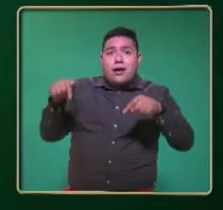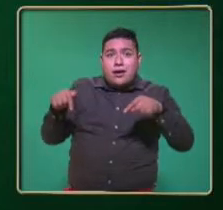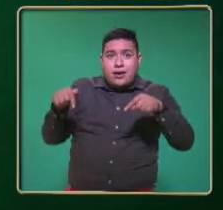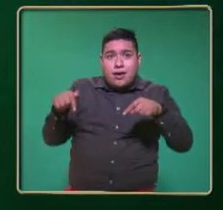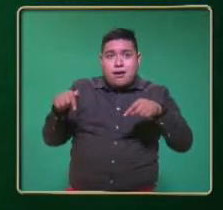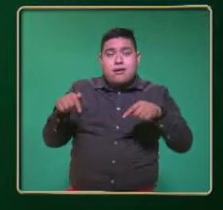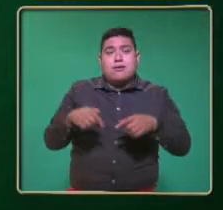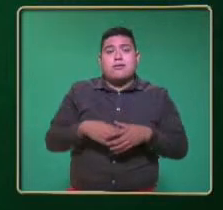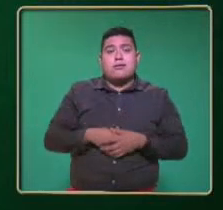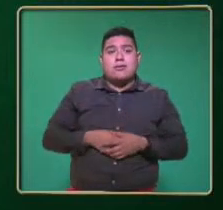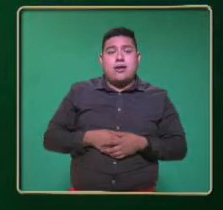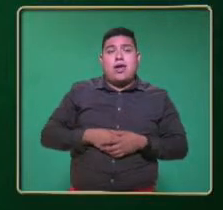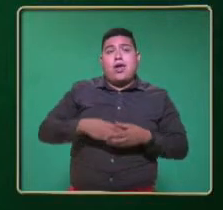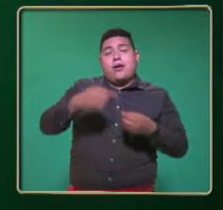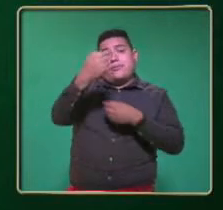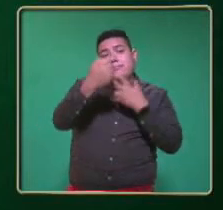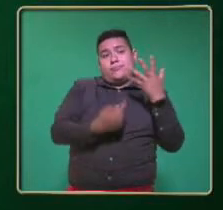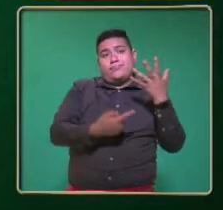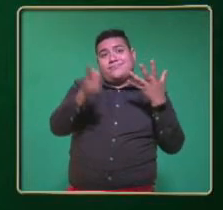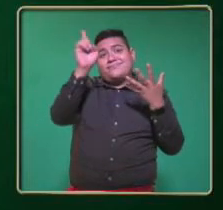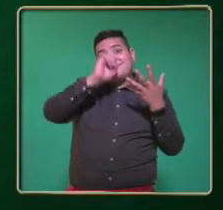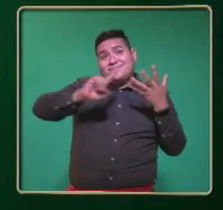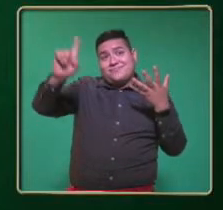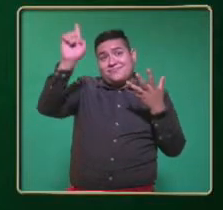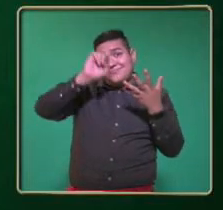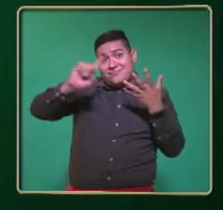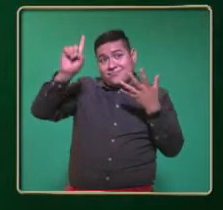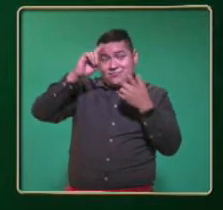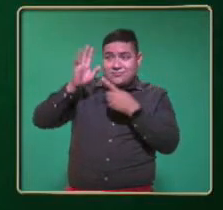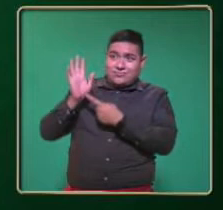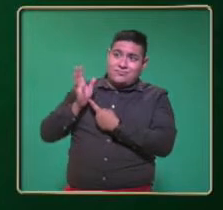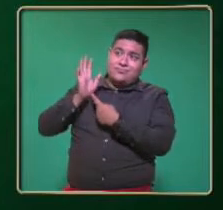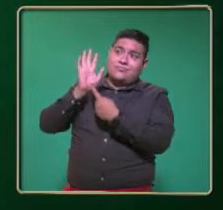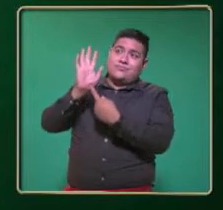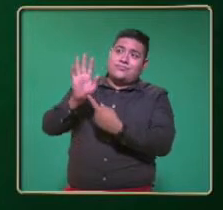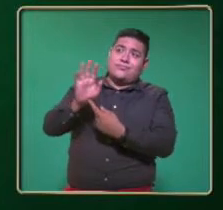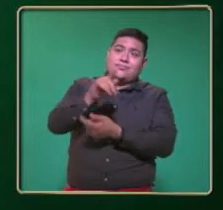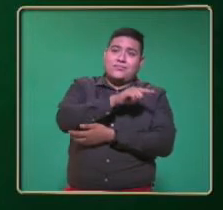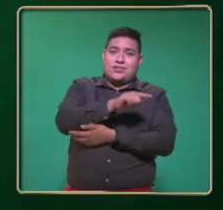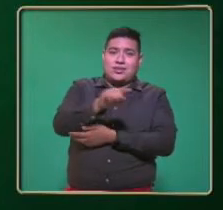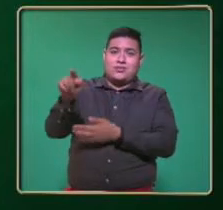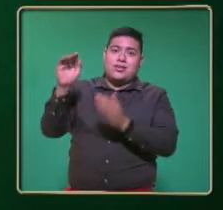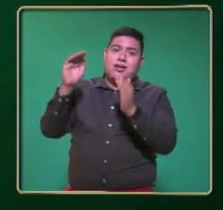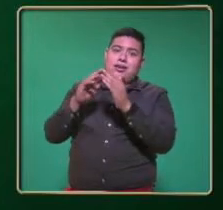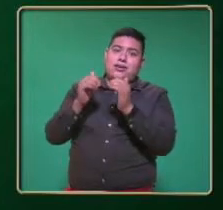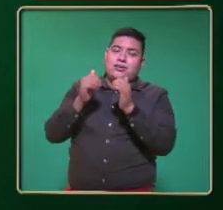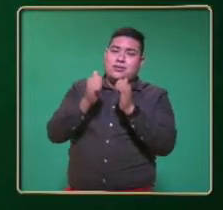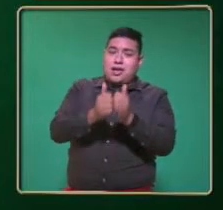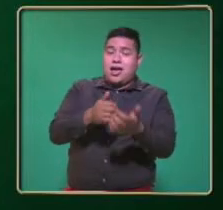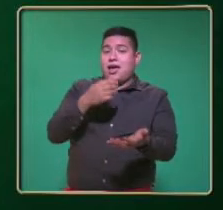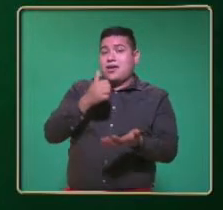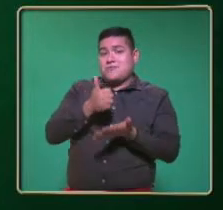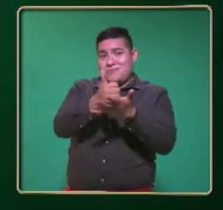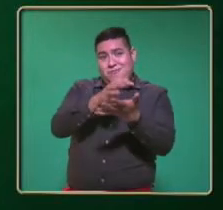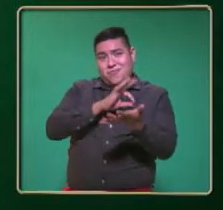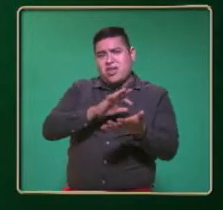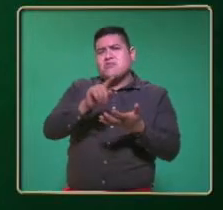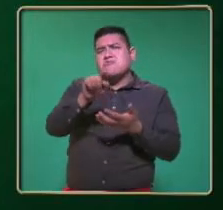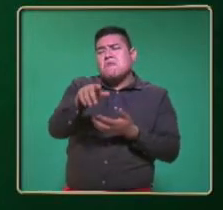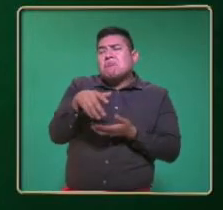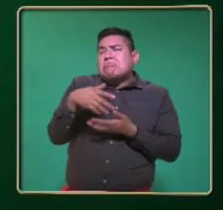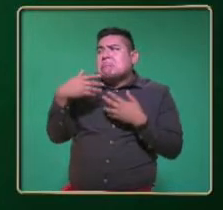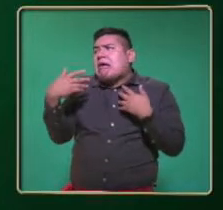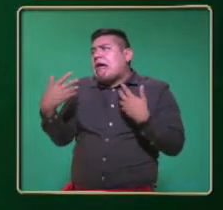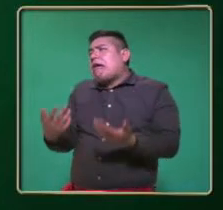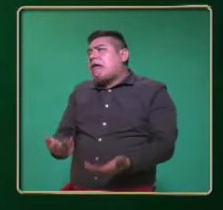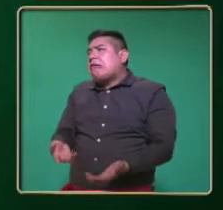a dar algunas sugerencias que le puedan ayudar a usted en casa. Dices tú, bueno, ya